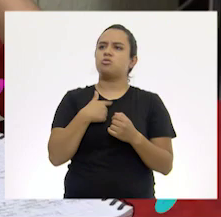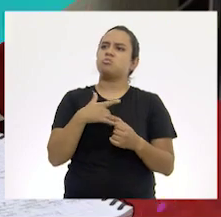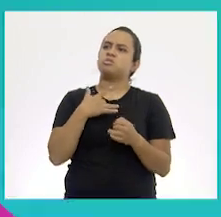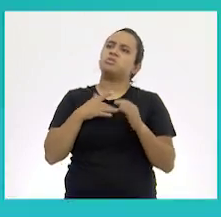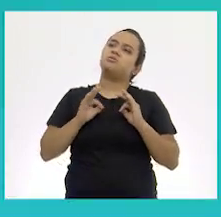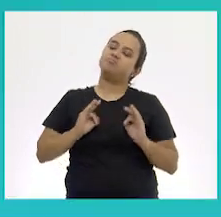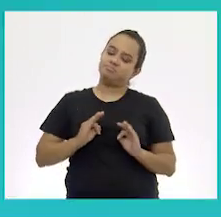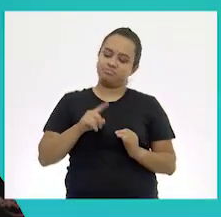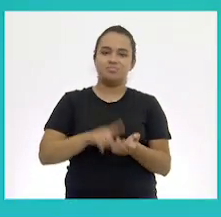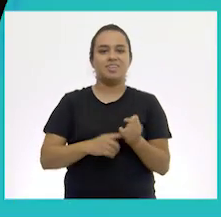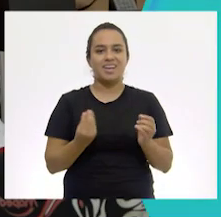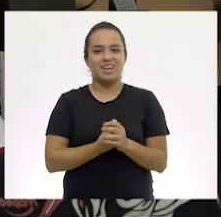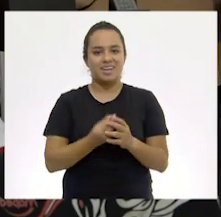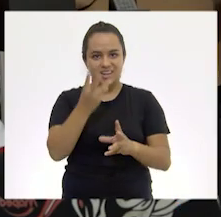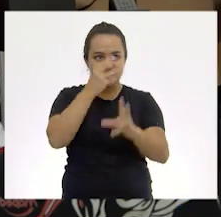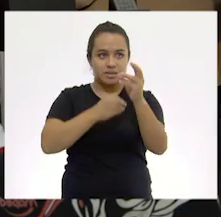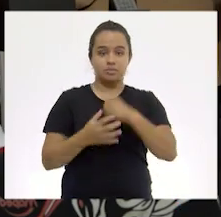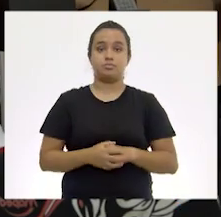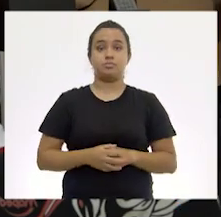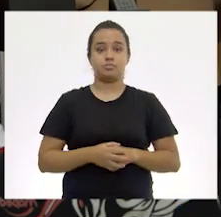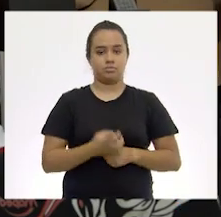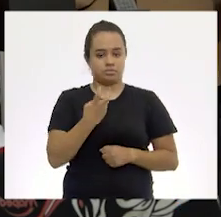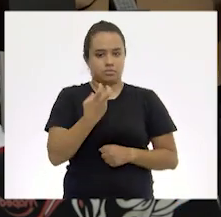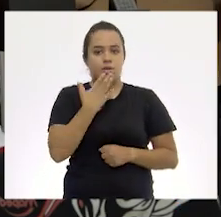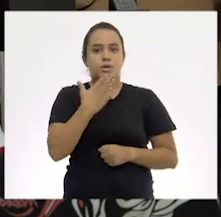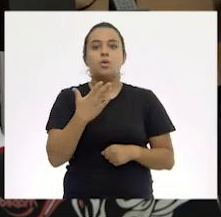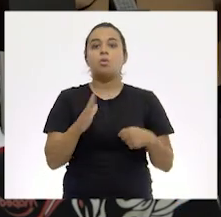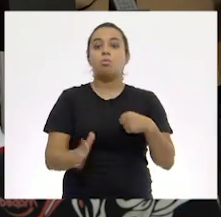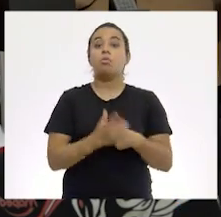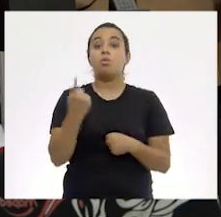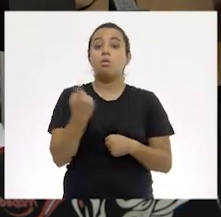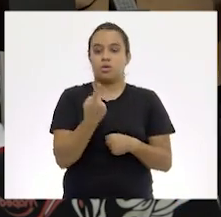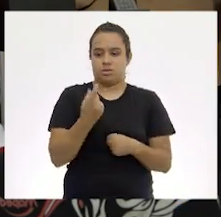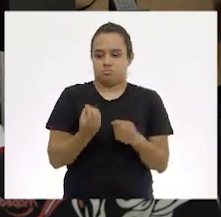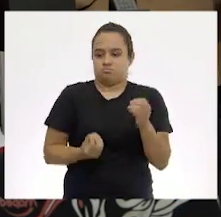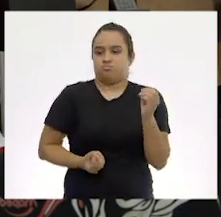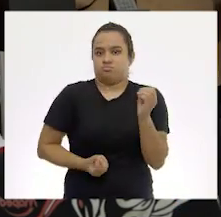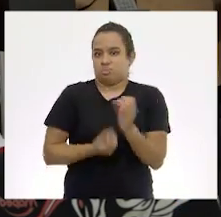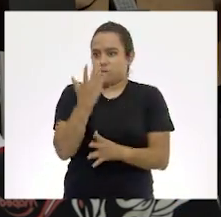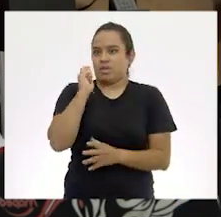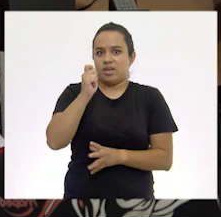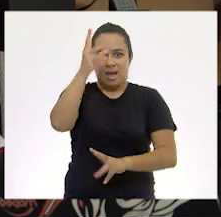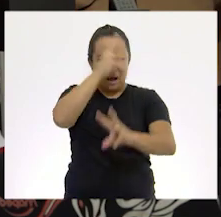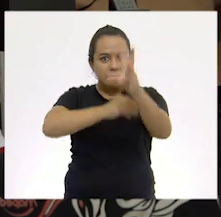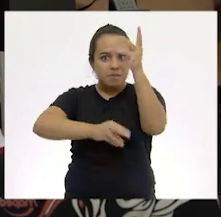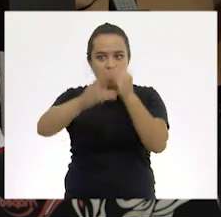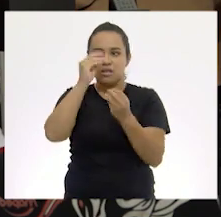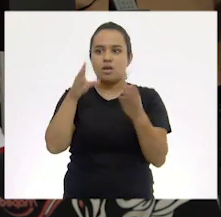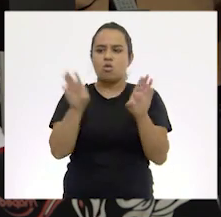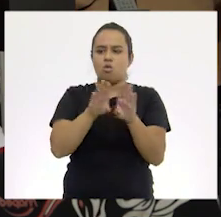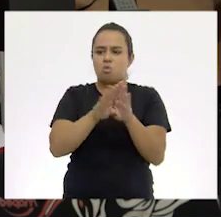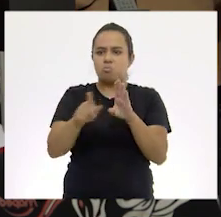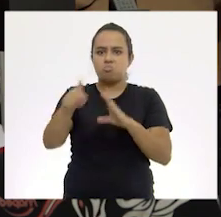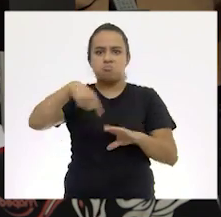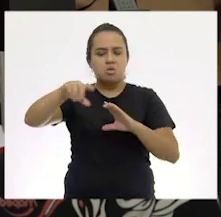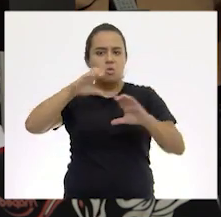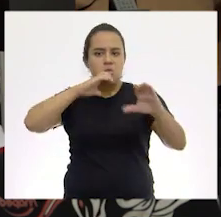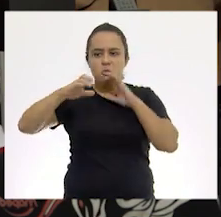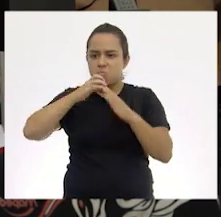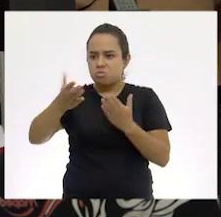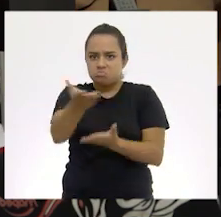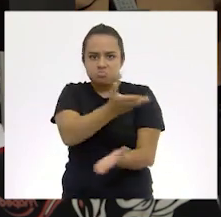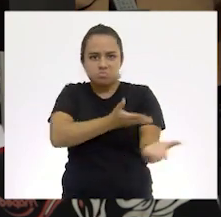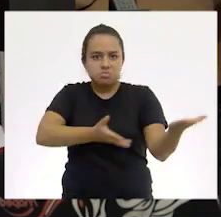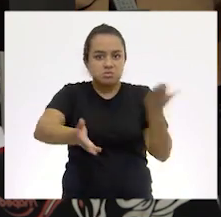clases. Me parece muy bien porque es una forma nueva de aprender, una forma nueva de comunicarnos,